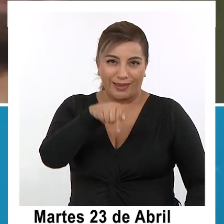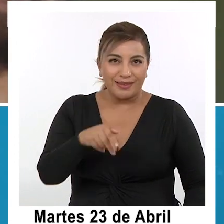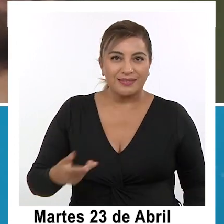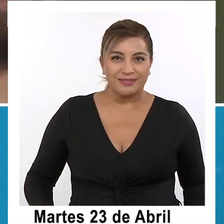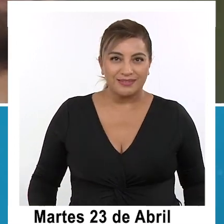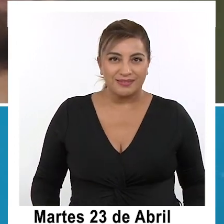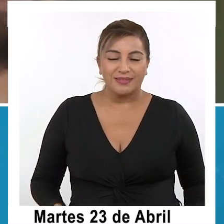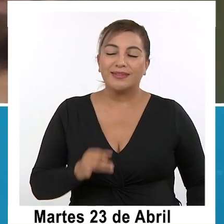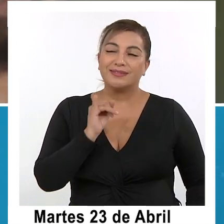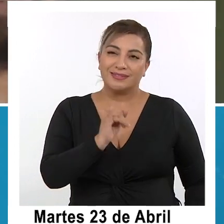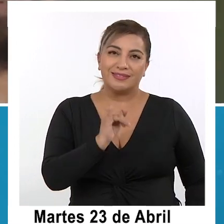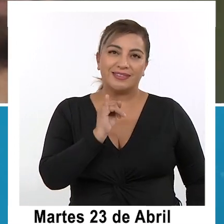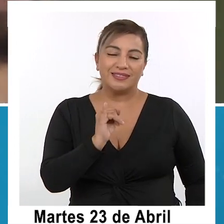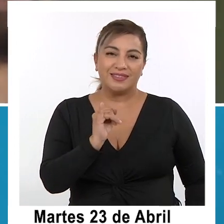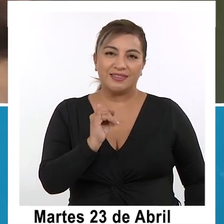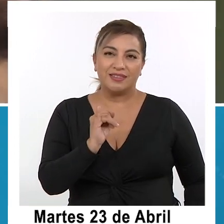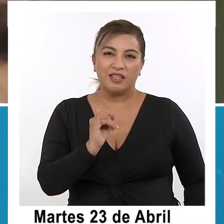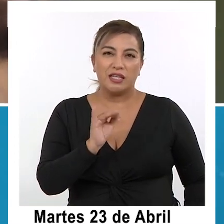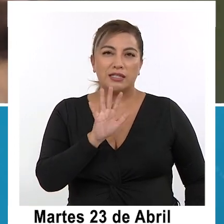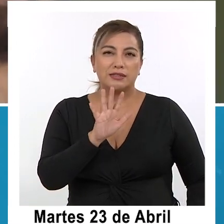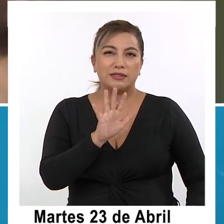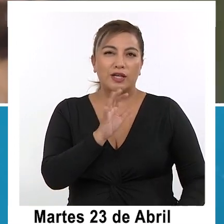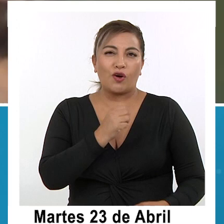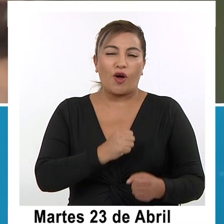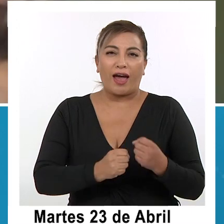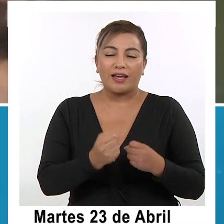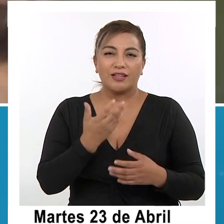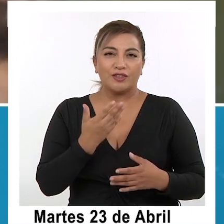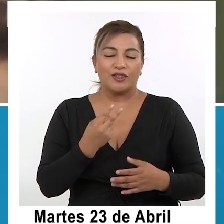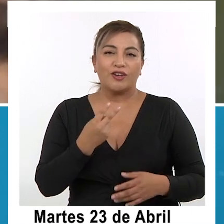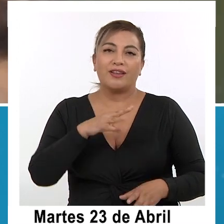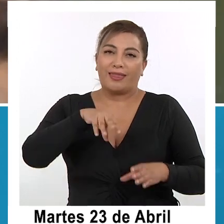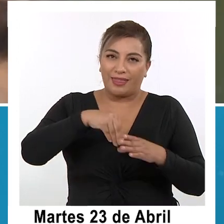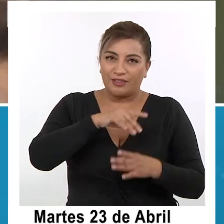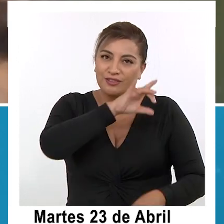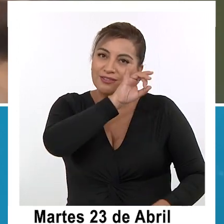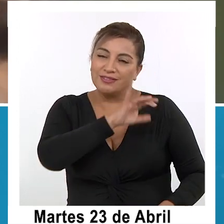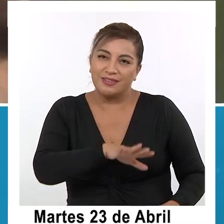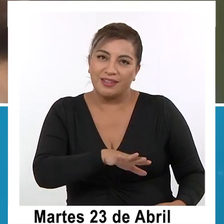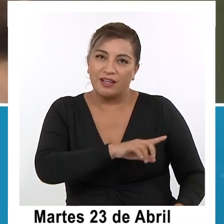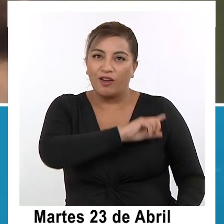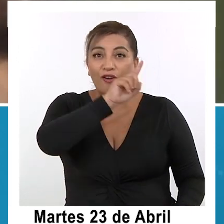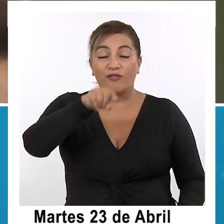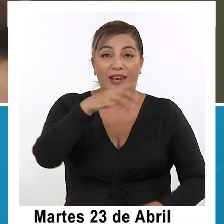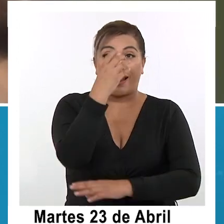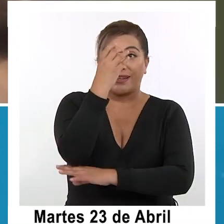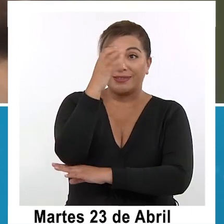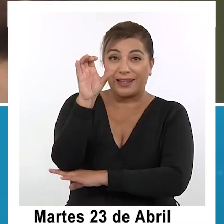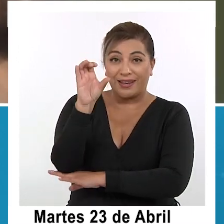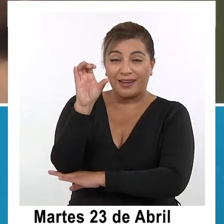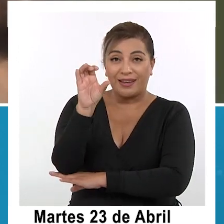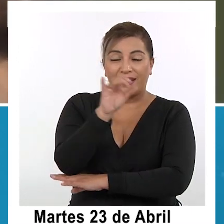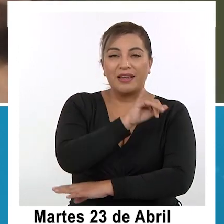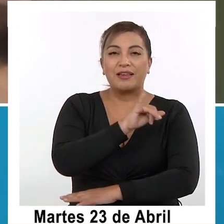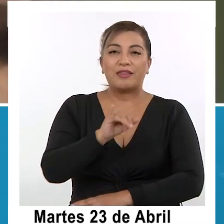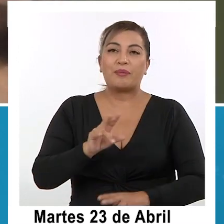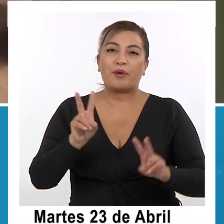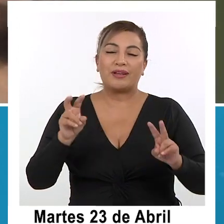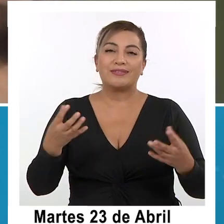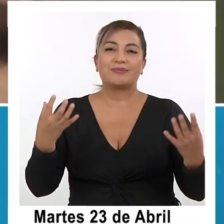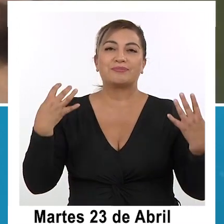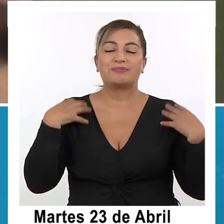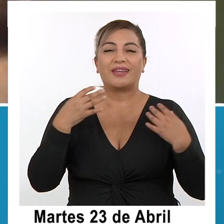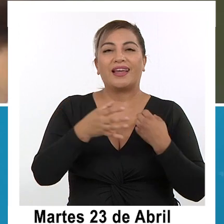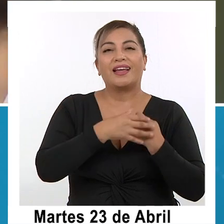no sí sí estuve de hace 5 años que estoy en en chile y bueno llegué a la serena y ahí con responsabilidades en el